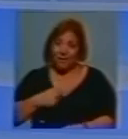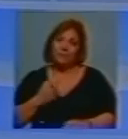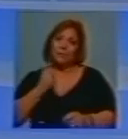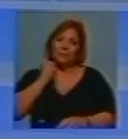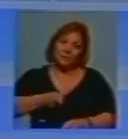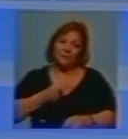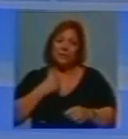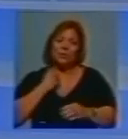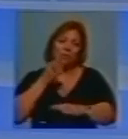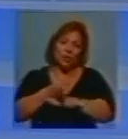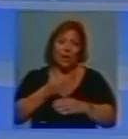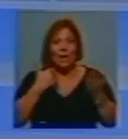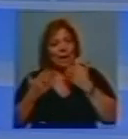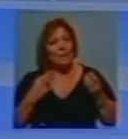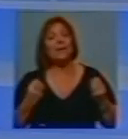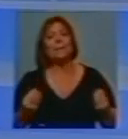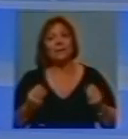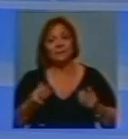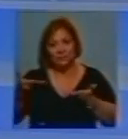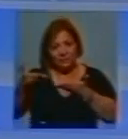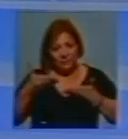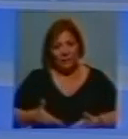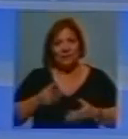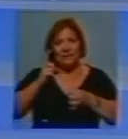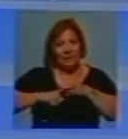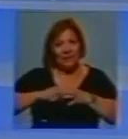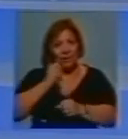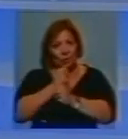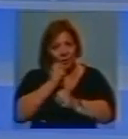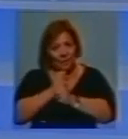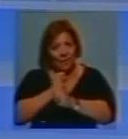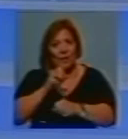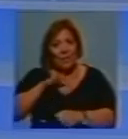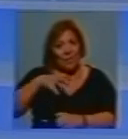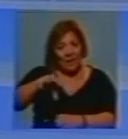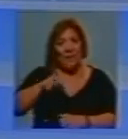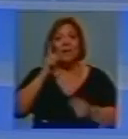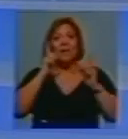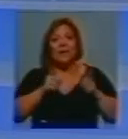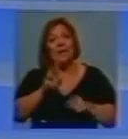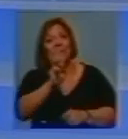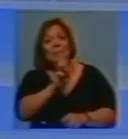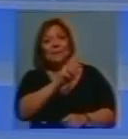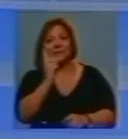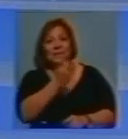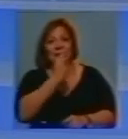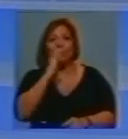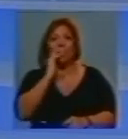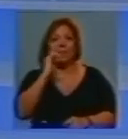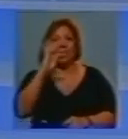en el conflicto y mañana recibirá una delegación del Sindicato de Trabajadores del sector y representantes del